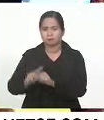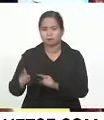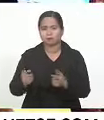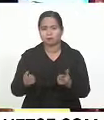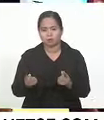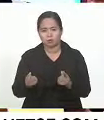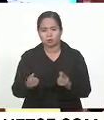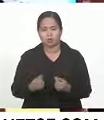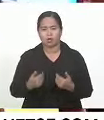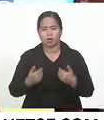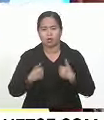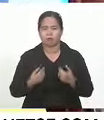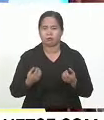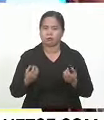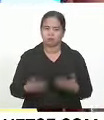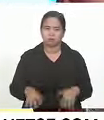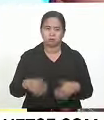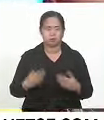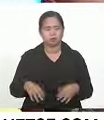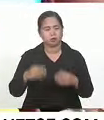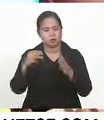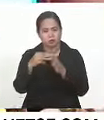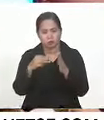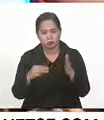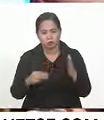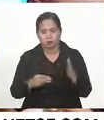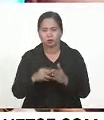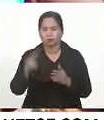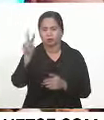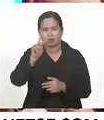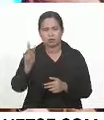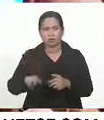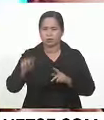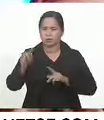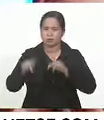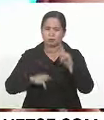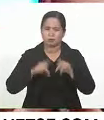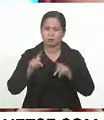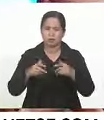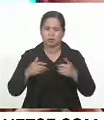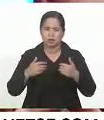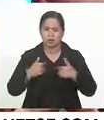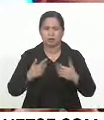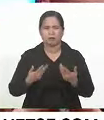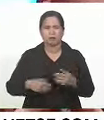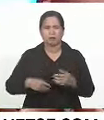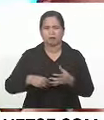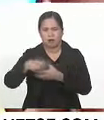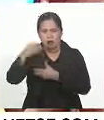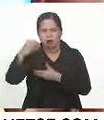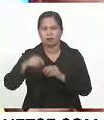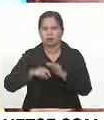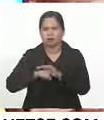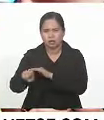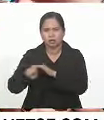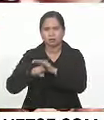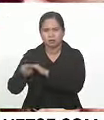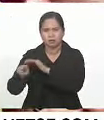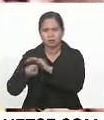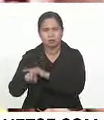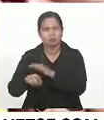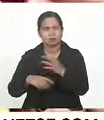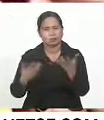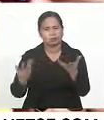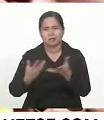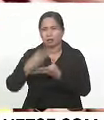ve el dolor de millones de venezolanos que han salido al exilio producto de la difícil situación en